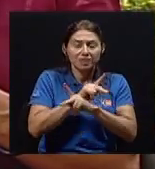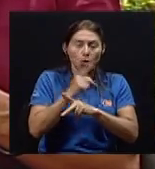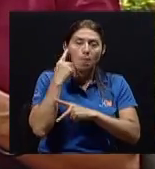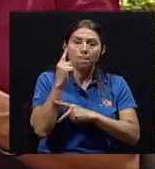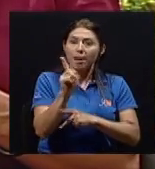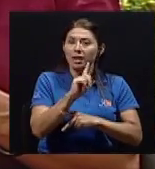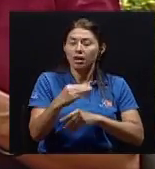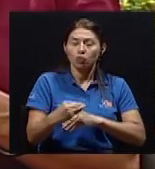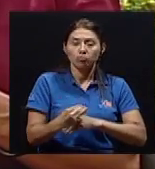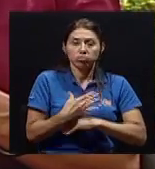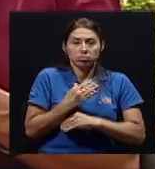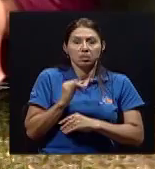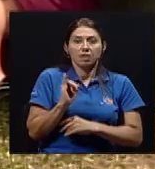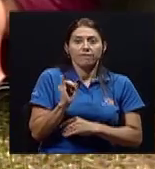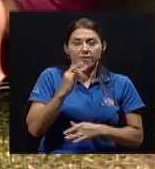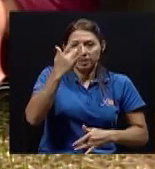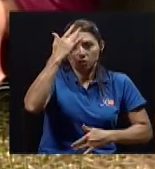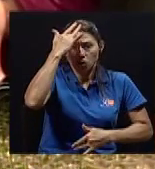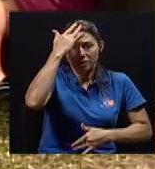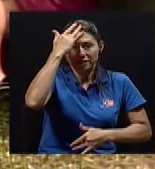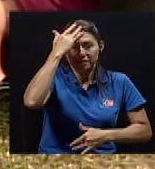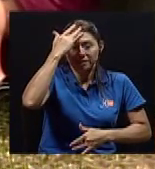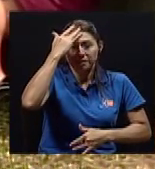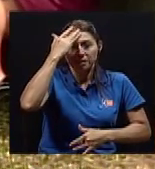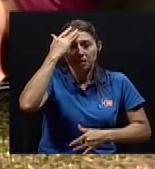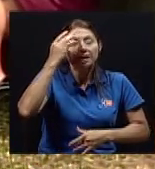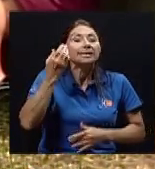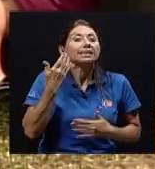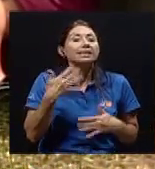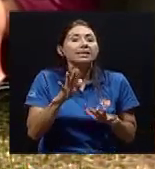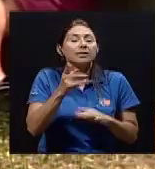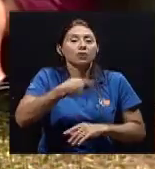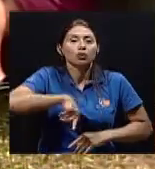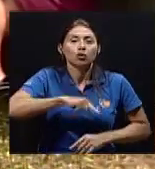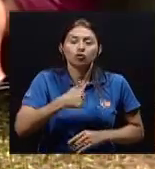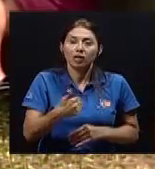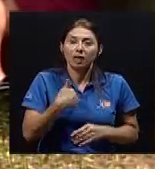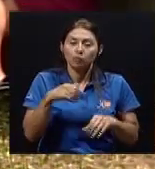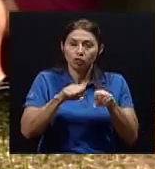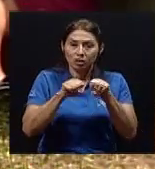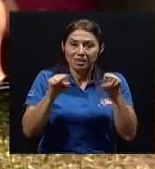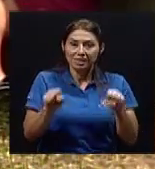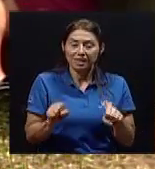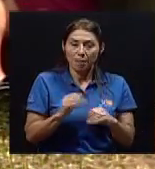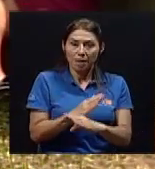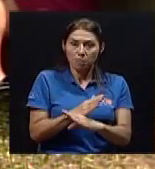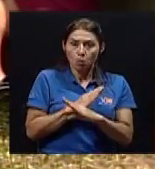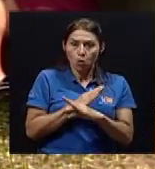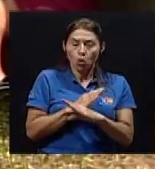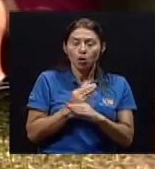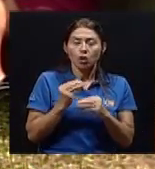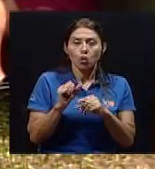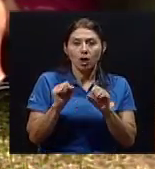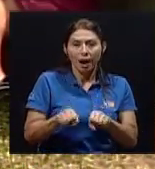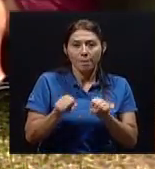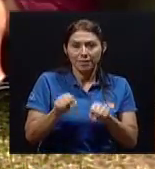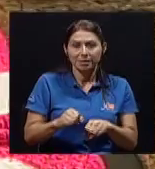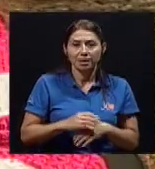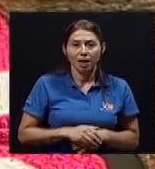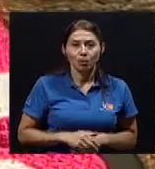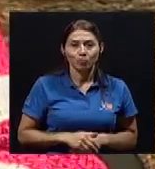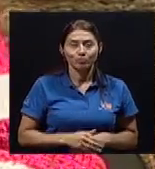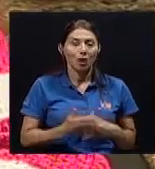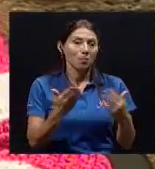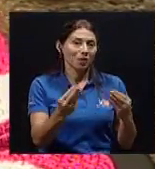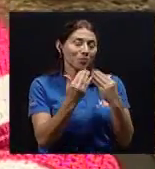agentes infecciosos, siempre y cuando tengamos un sistema inmunológico totalmente capacitado, ¿verdad?